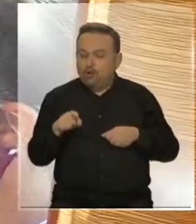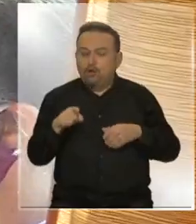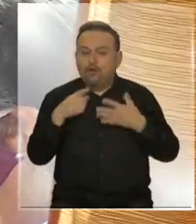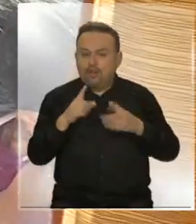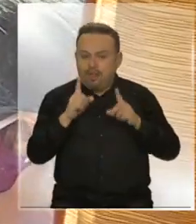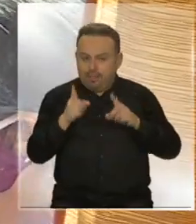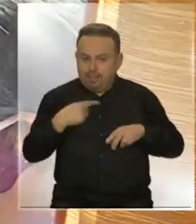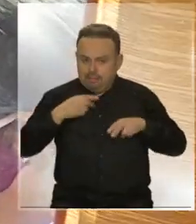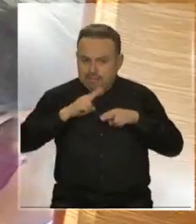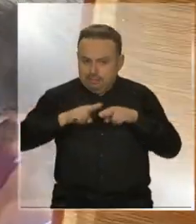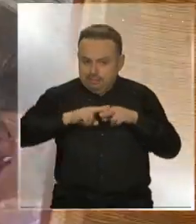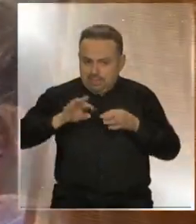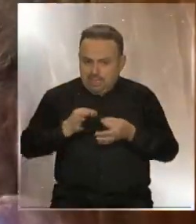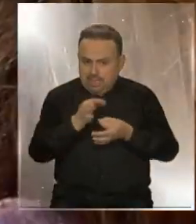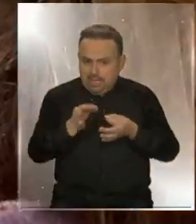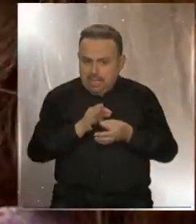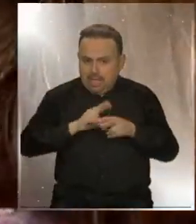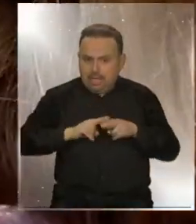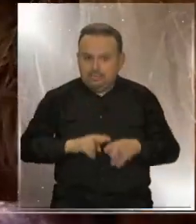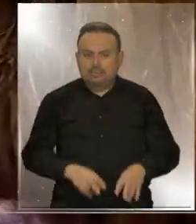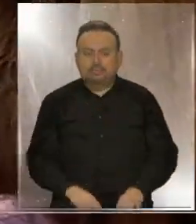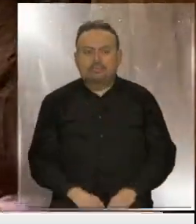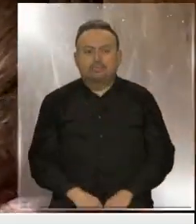te lo tengo que empezar a hacer.